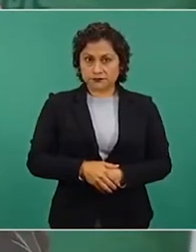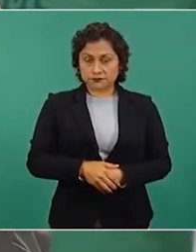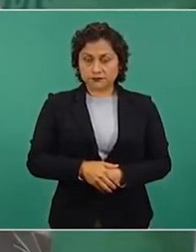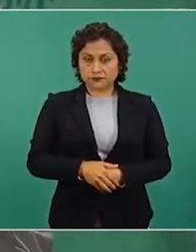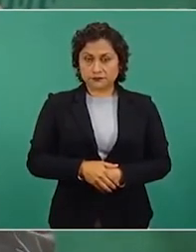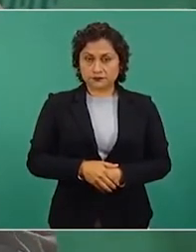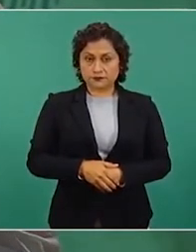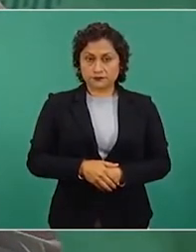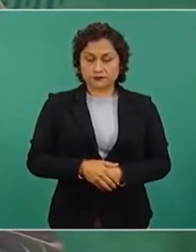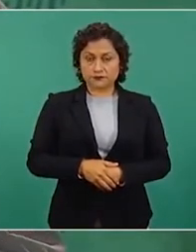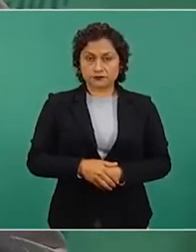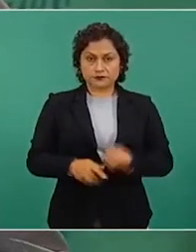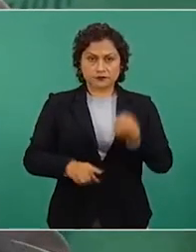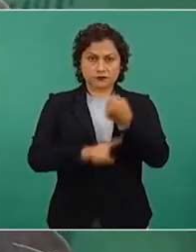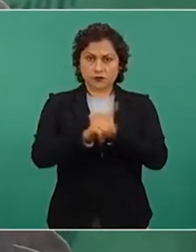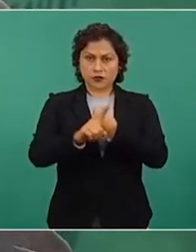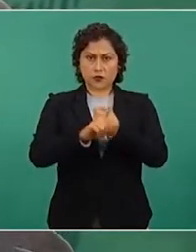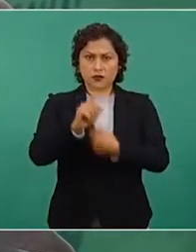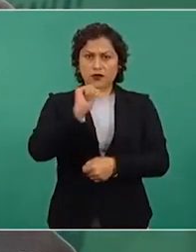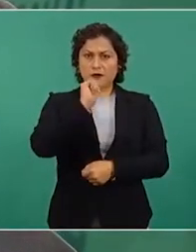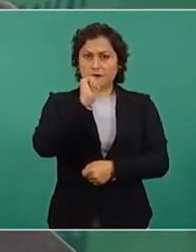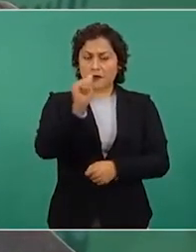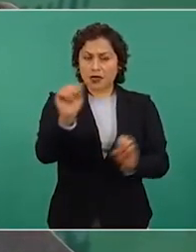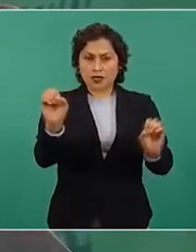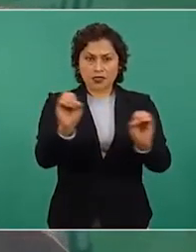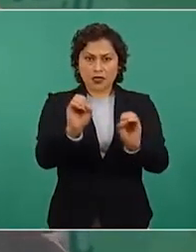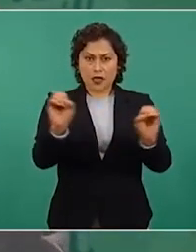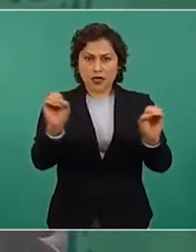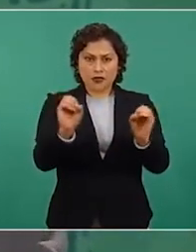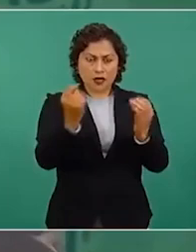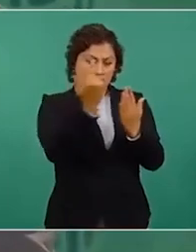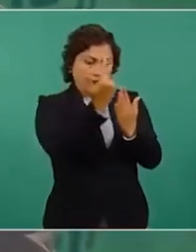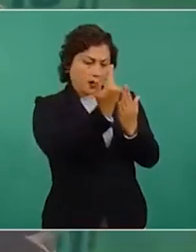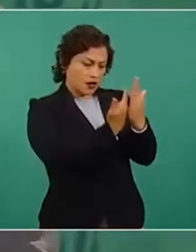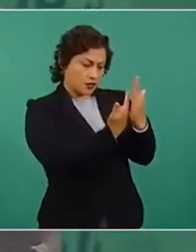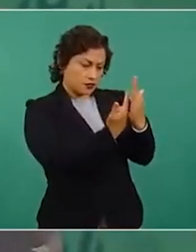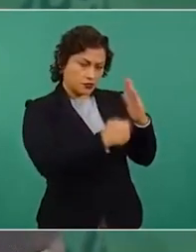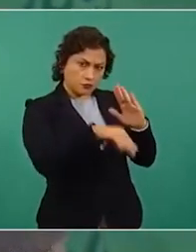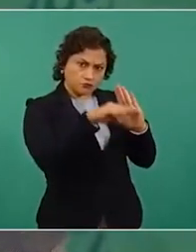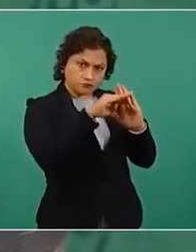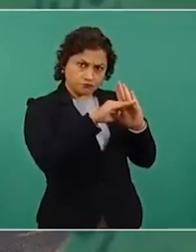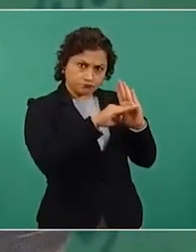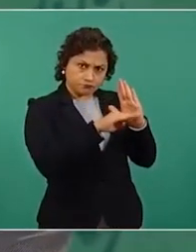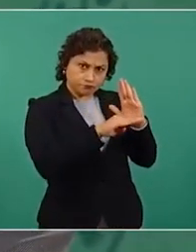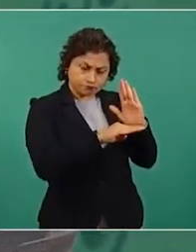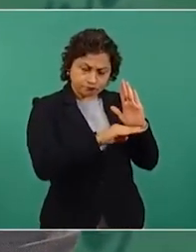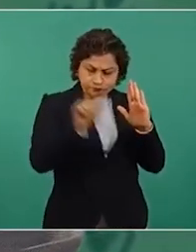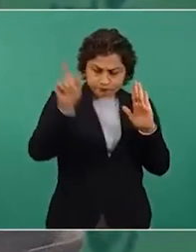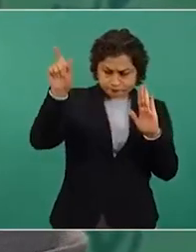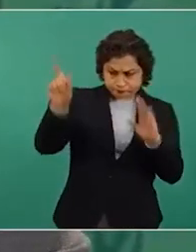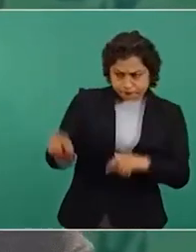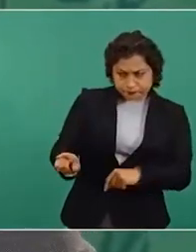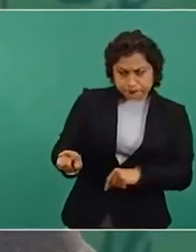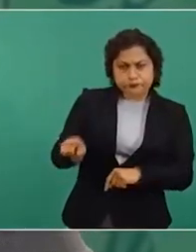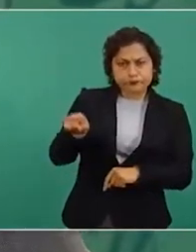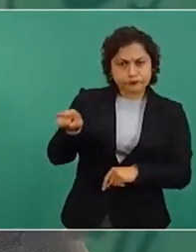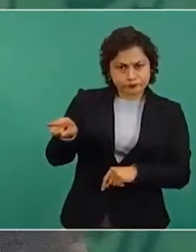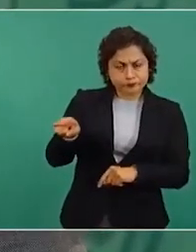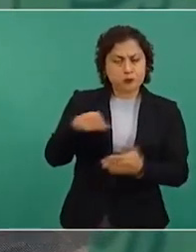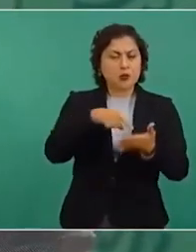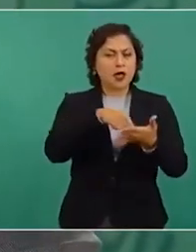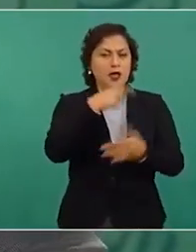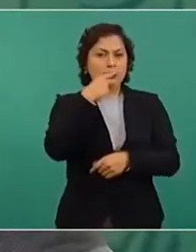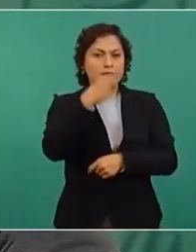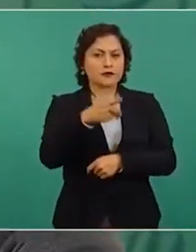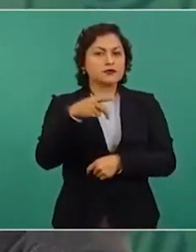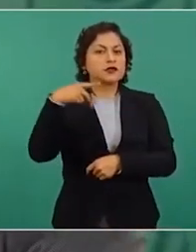ningún problema. De acuerdo a los requisitos, son dos cosas: que tenga experiencia